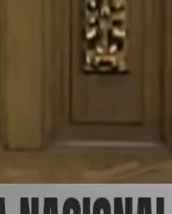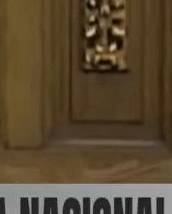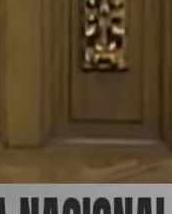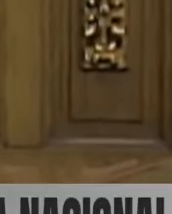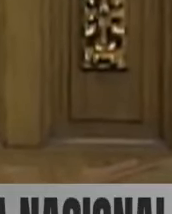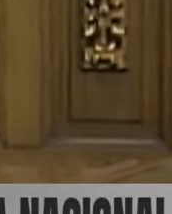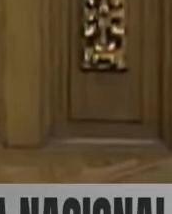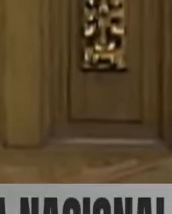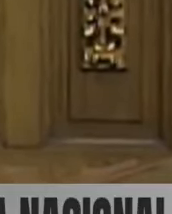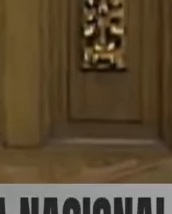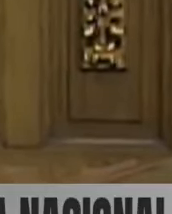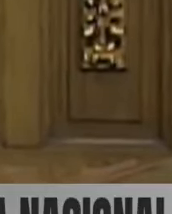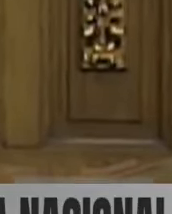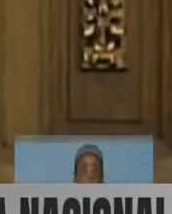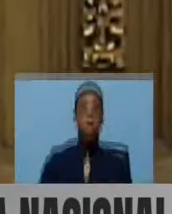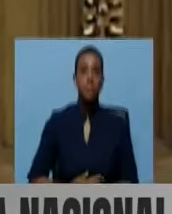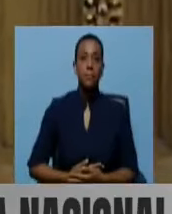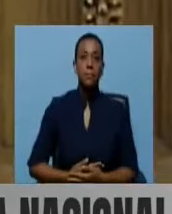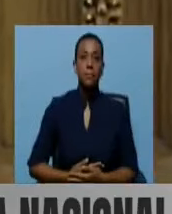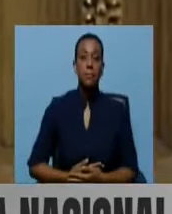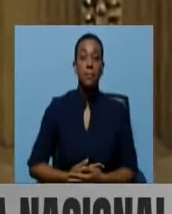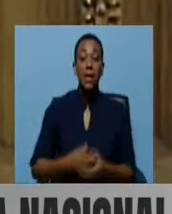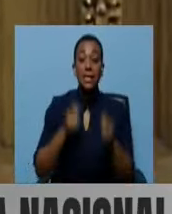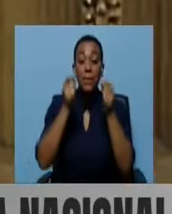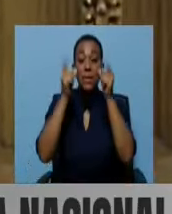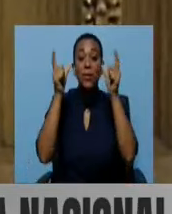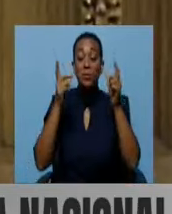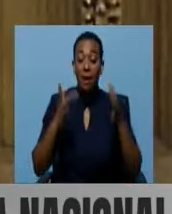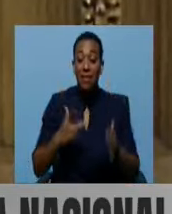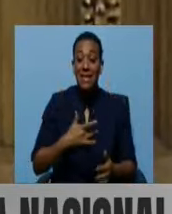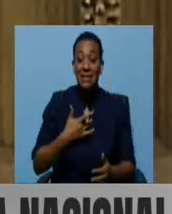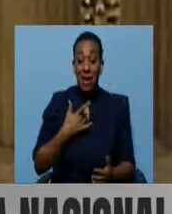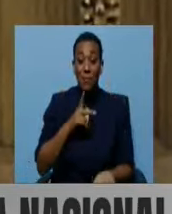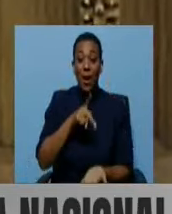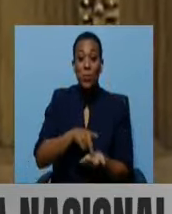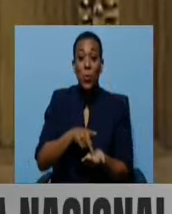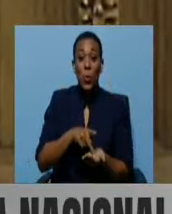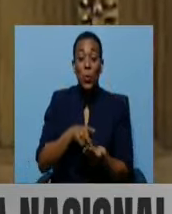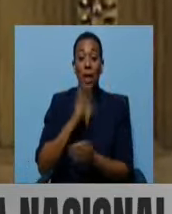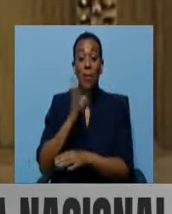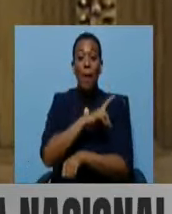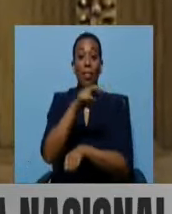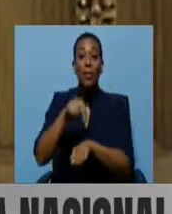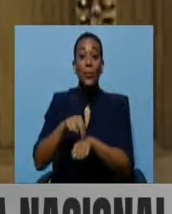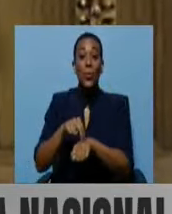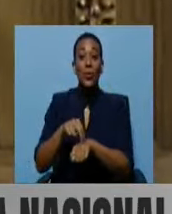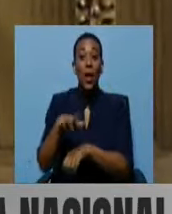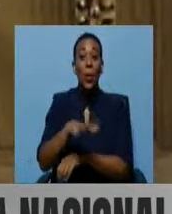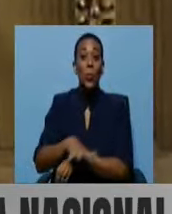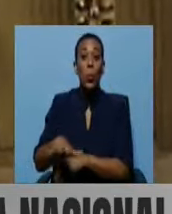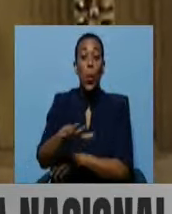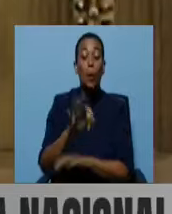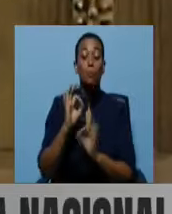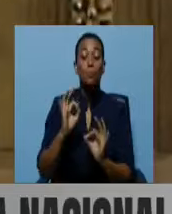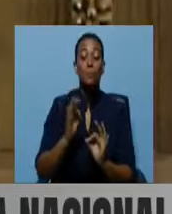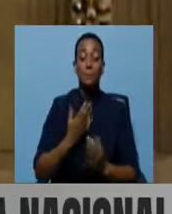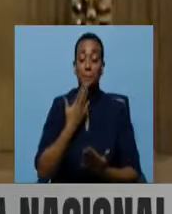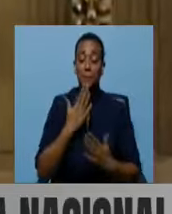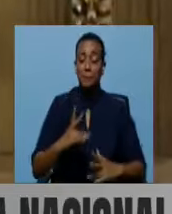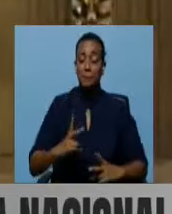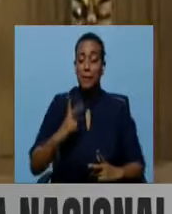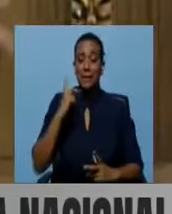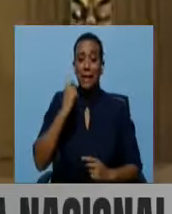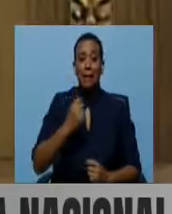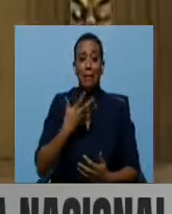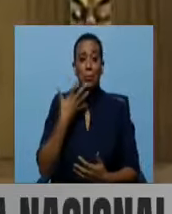esto es un momento impresionante para mí. Gratitud a esta Asamblea Nacional, al